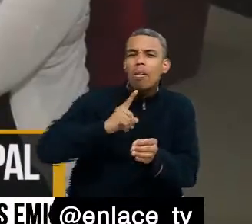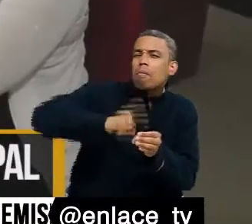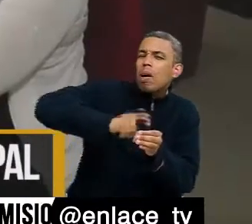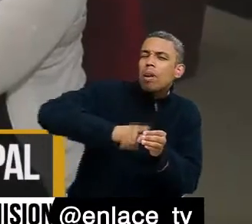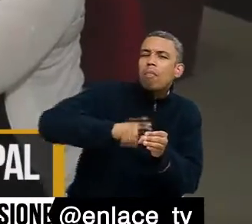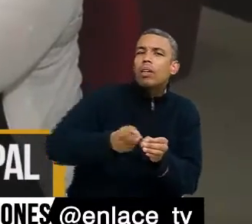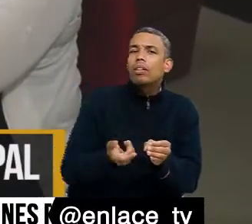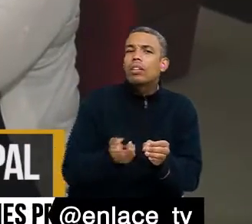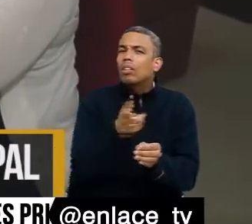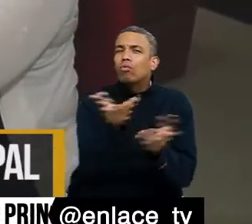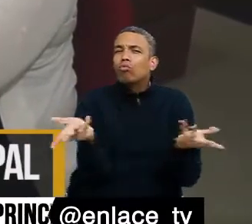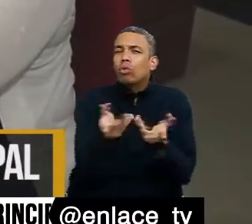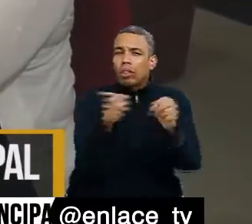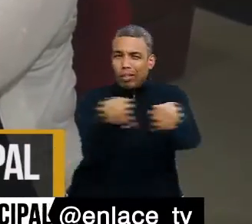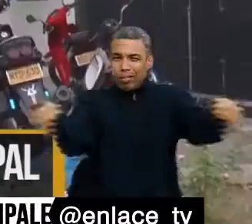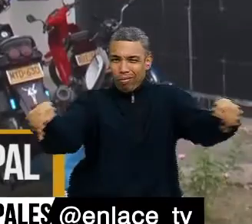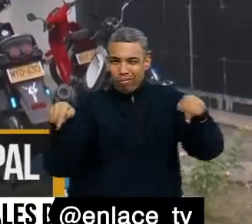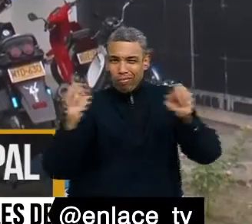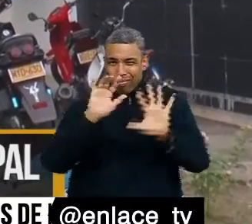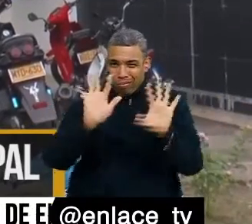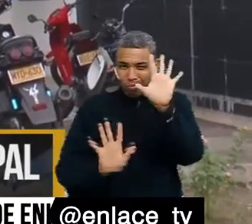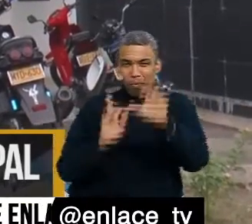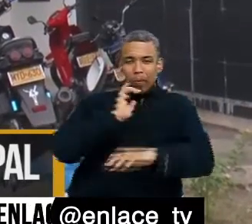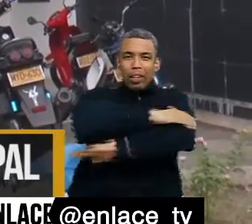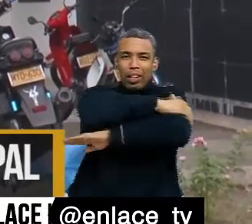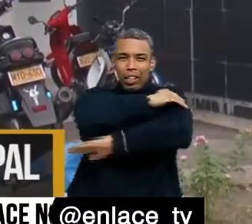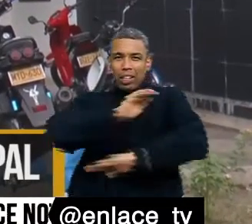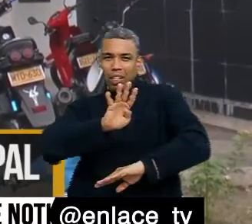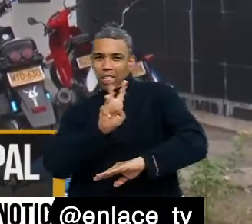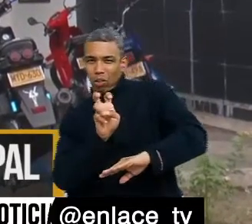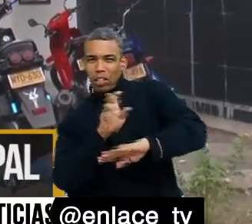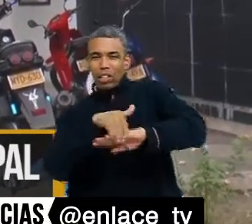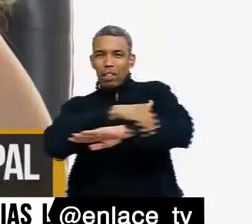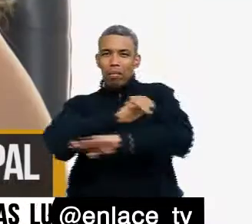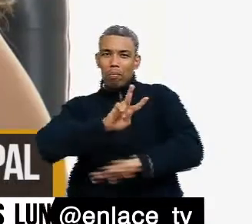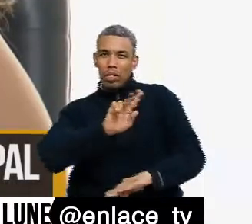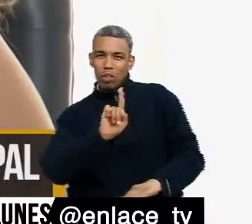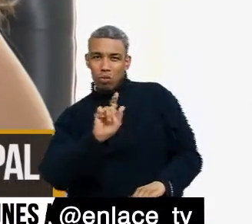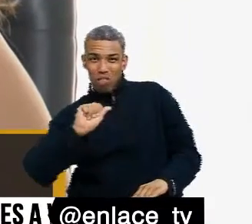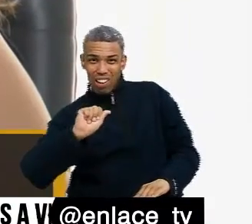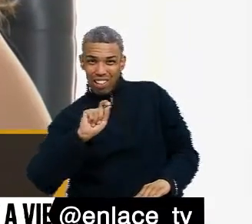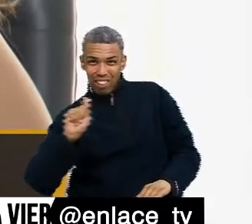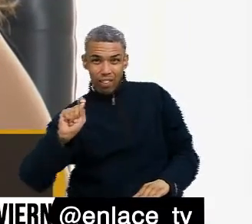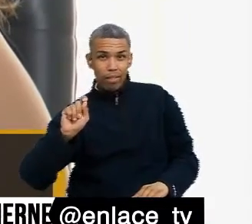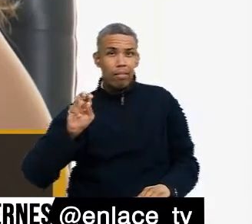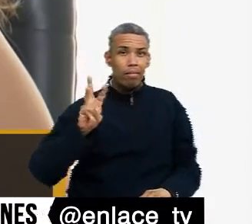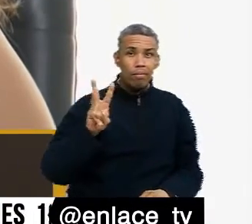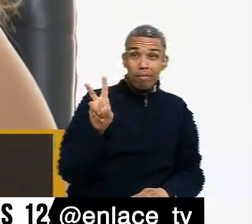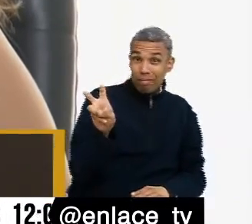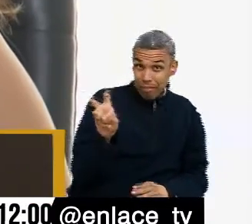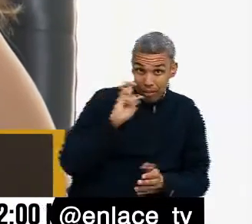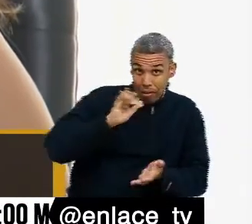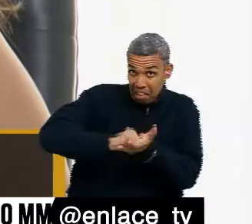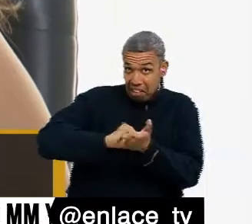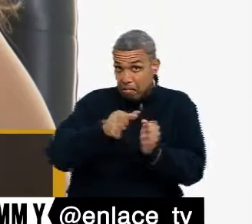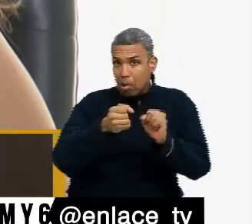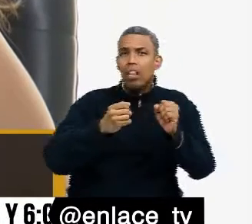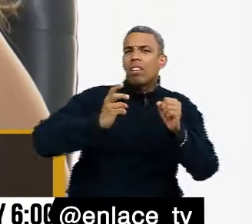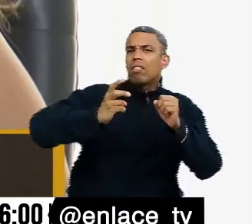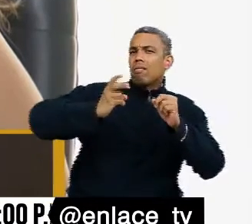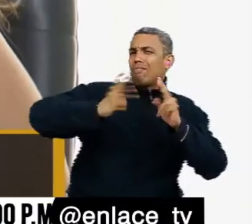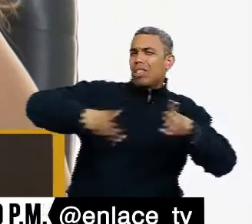de Desarrollo Económico y Social, ubicada en la calle 47, número 21A37. La Plataforma Juvenil es un registro de las